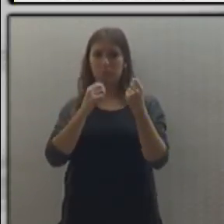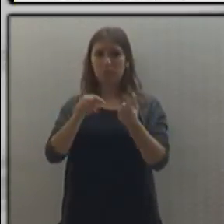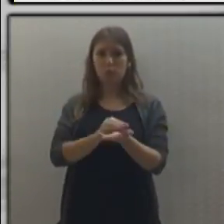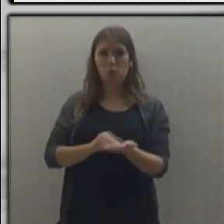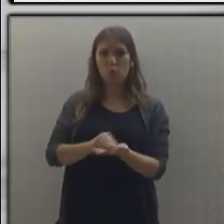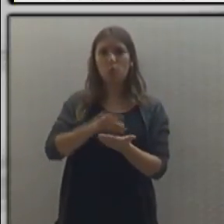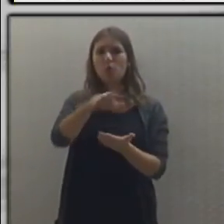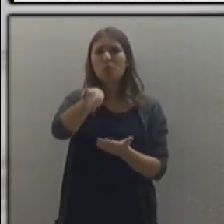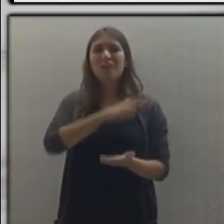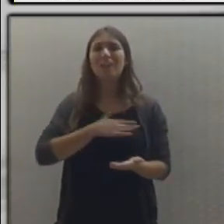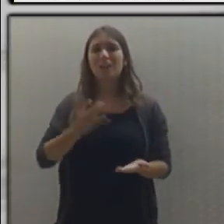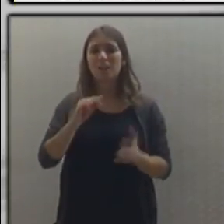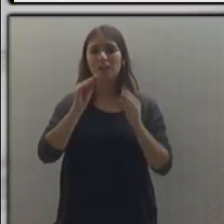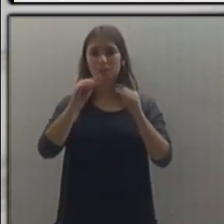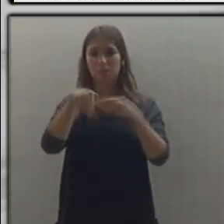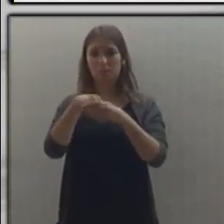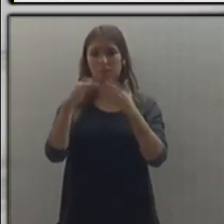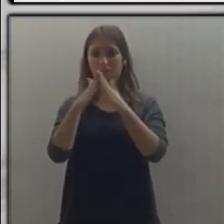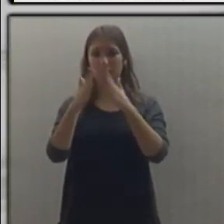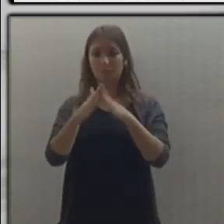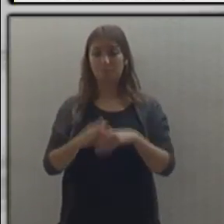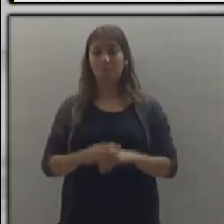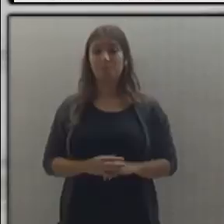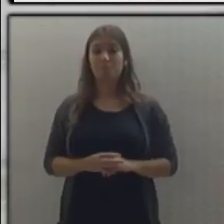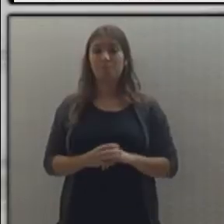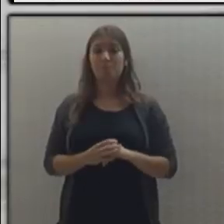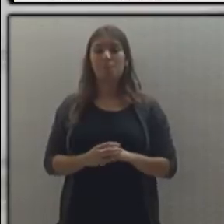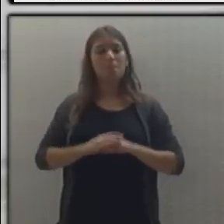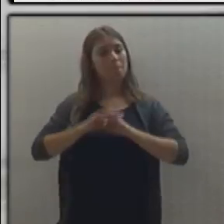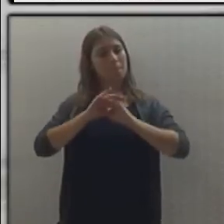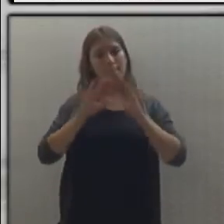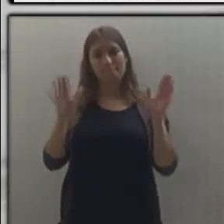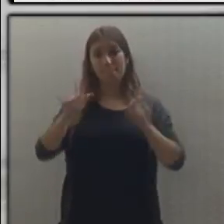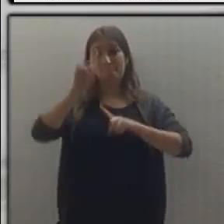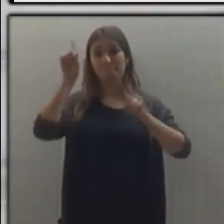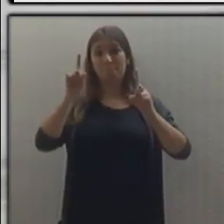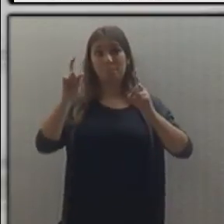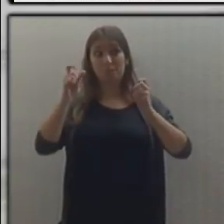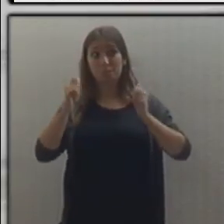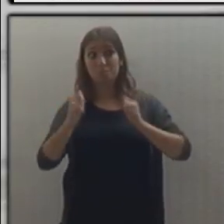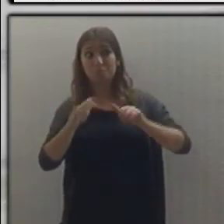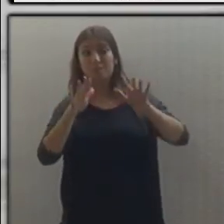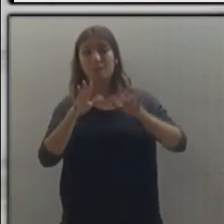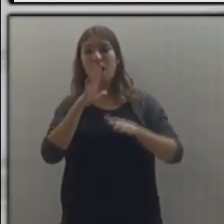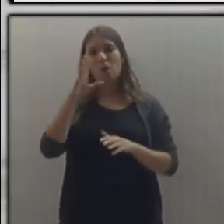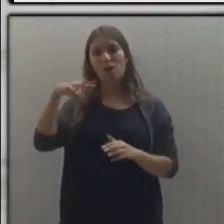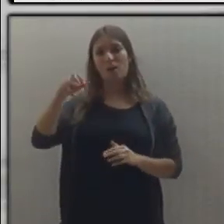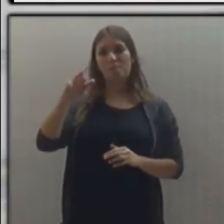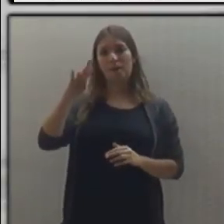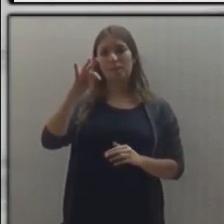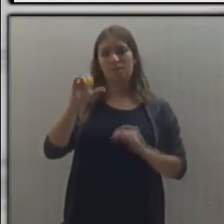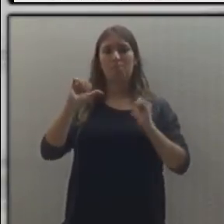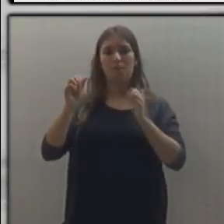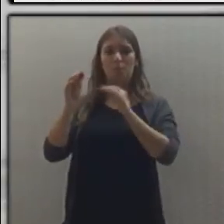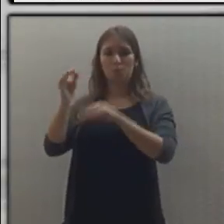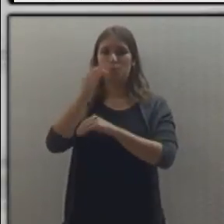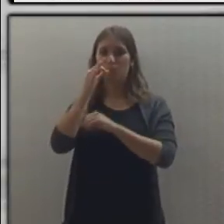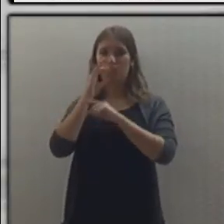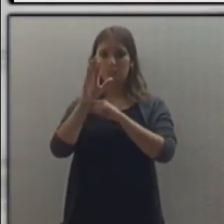¿Qué le pedís vosotros a vuestra vivienda? ¿Vale? Bueno, pues dejo la pregunta en el aire y Marta va a empezar la